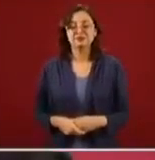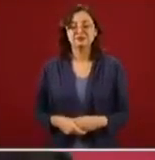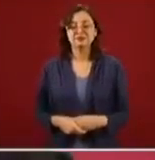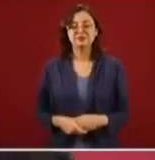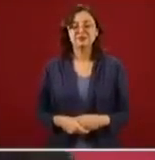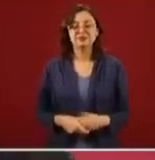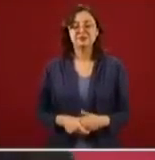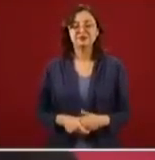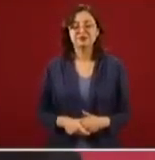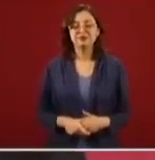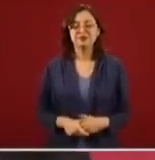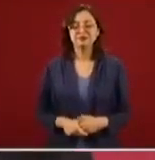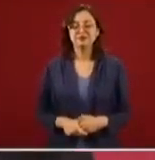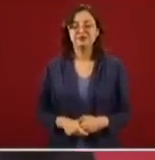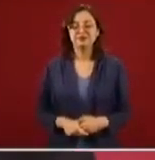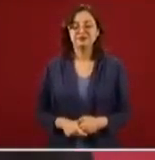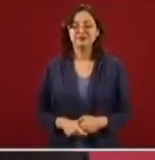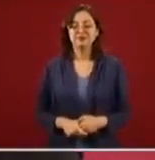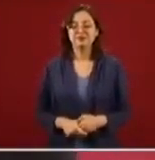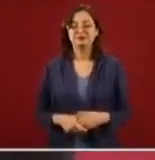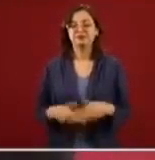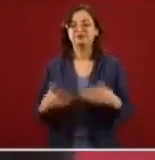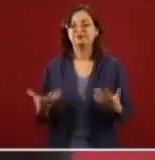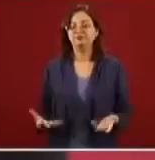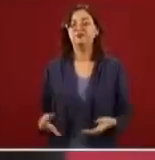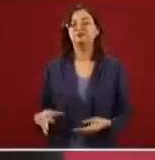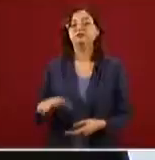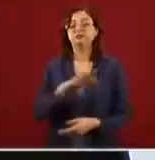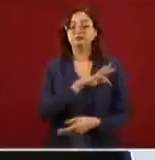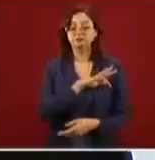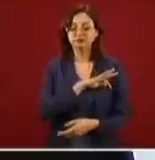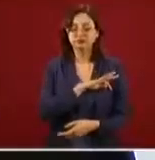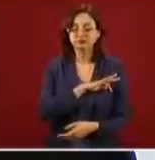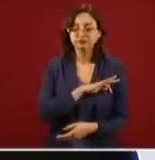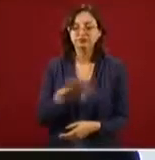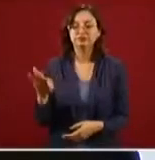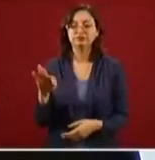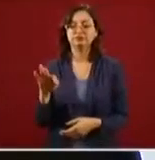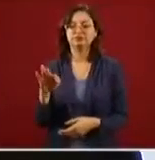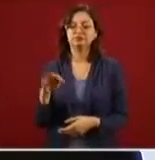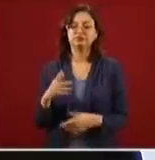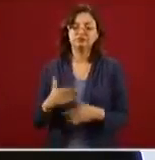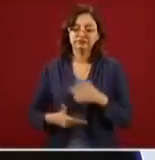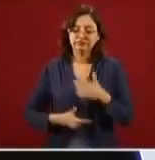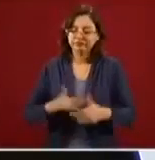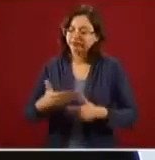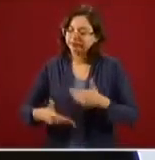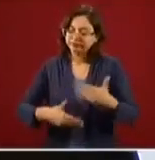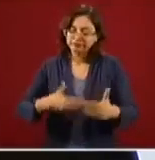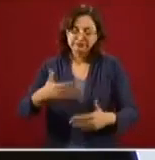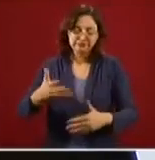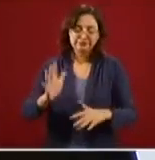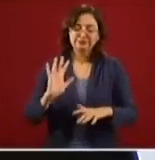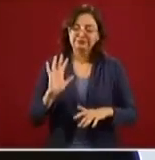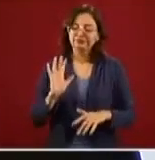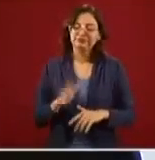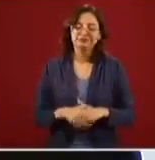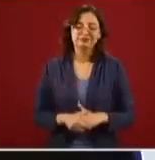que se pueda definir. Ustedes van a ayudarnos para